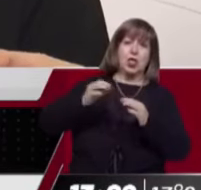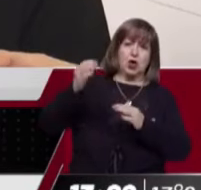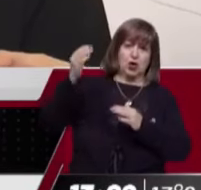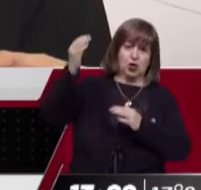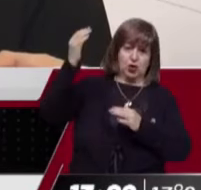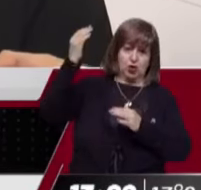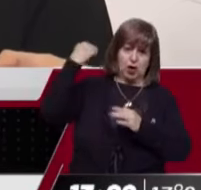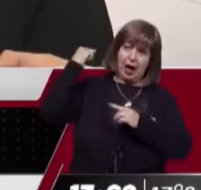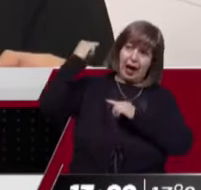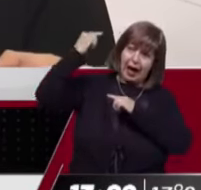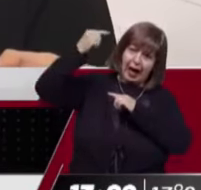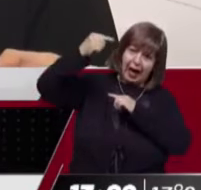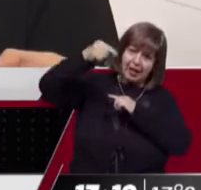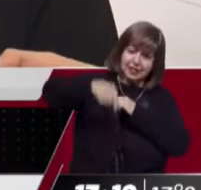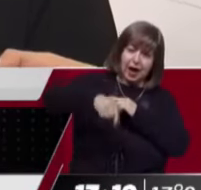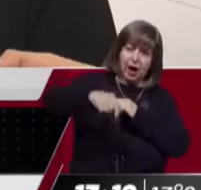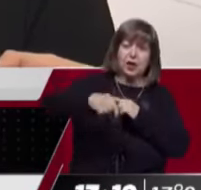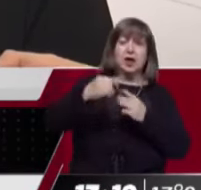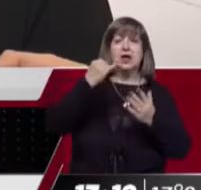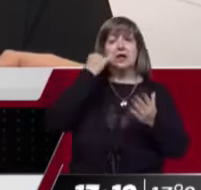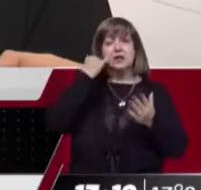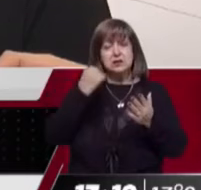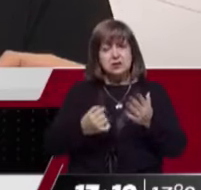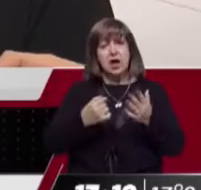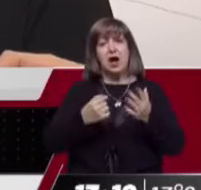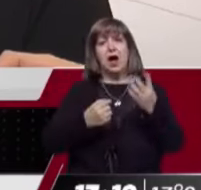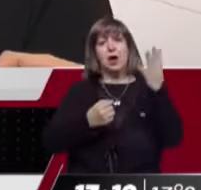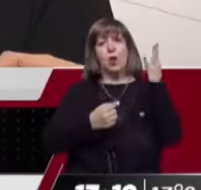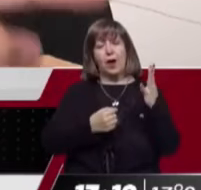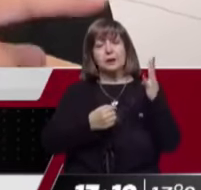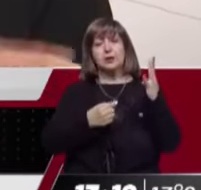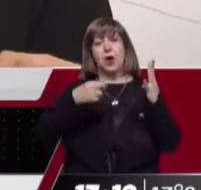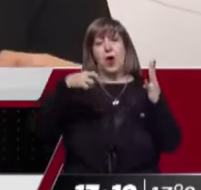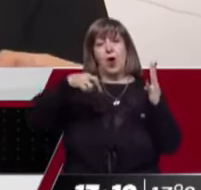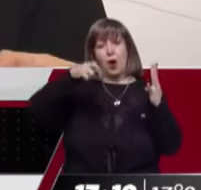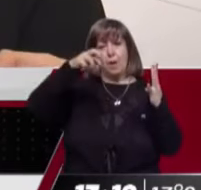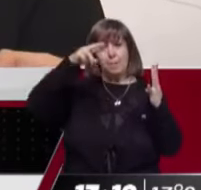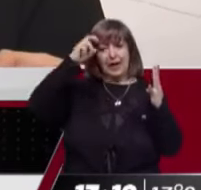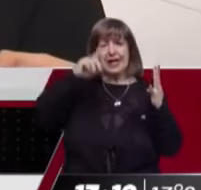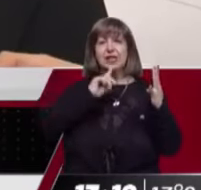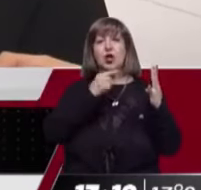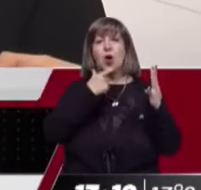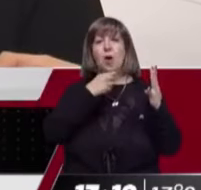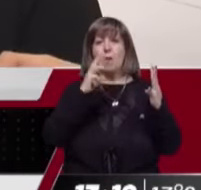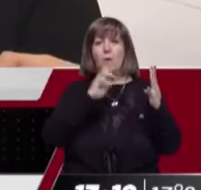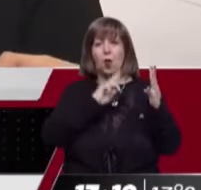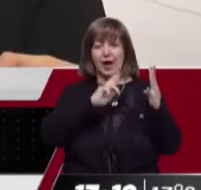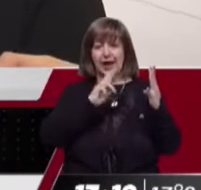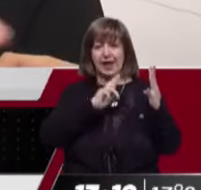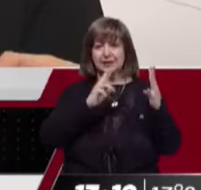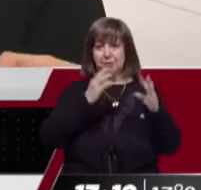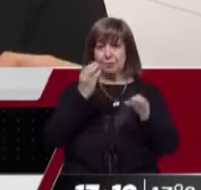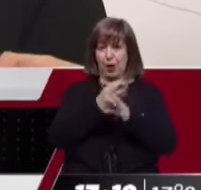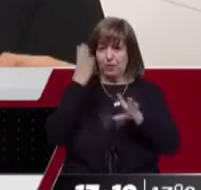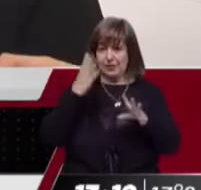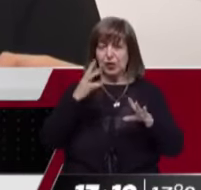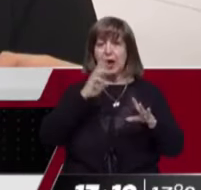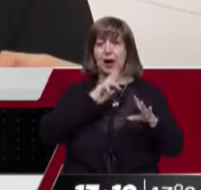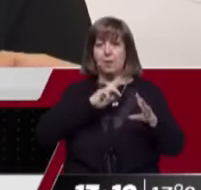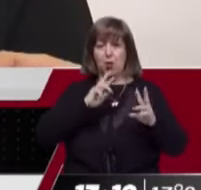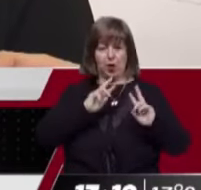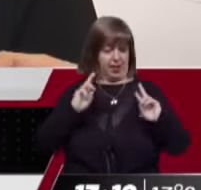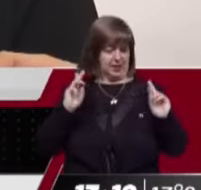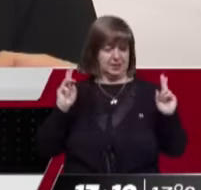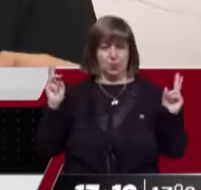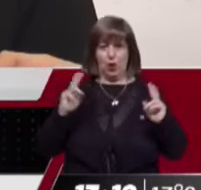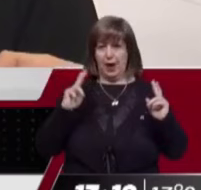cuenta tanto la perspectiva de género, ya que existían cuatro peritos mujeres y un masculino, todos licenciados en